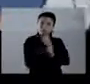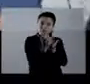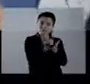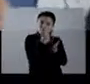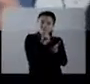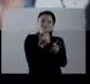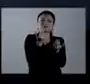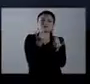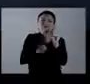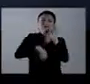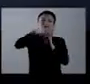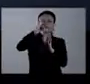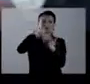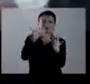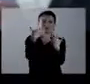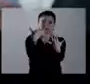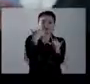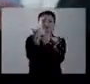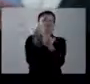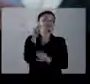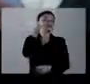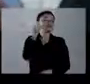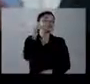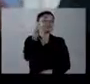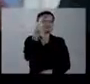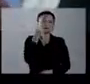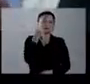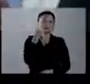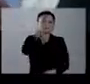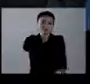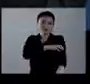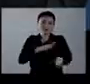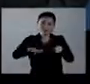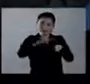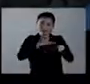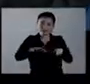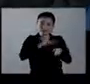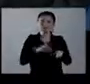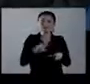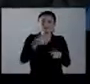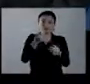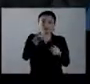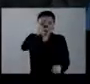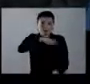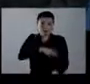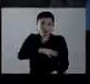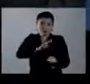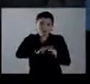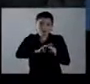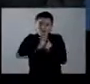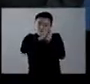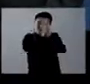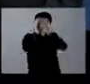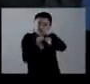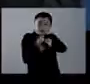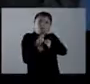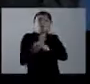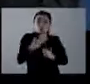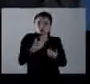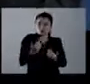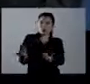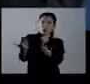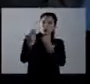realidad, necesitamos una mayoría parlamentaria. Amigas y amigos de la región de Los Lagos, para realizar las transformaciones que Chile requiere, necesito de un